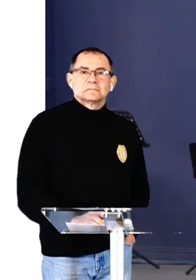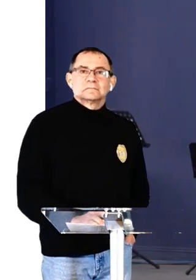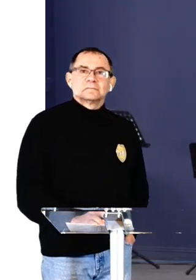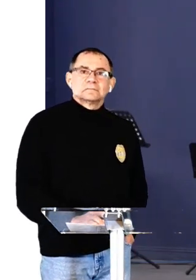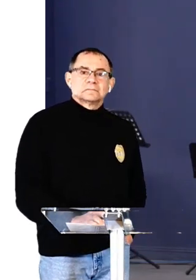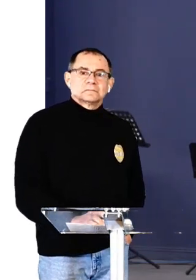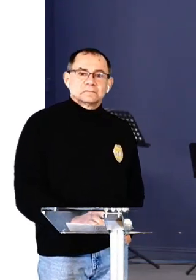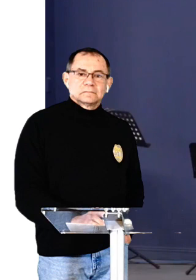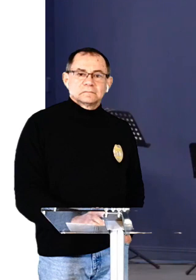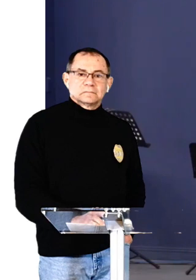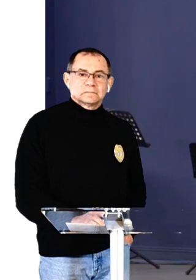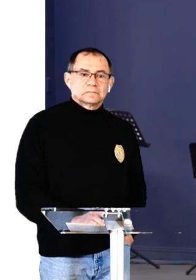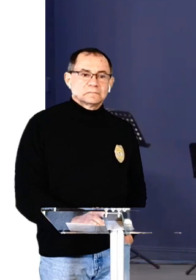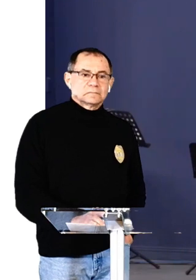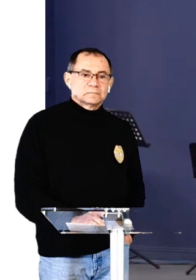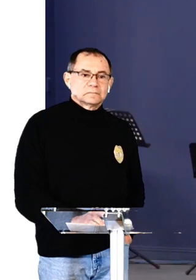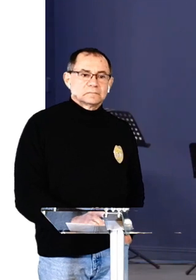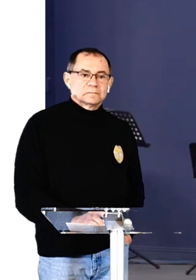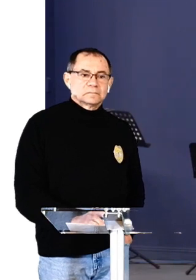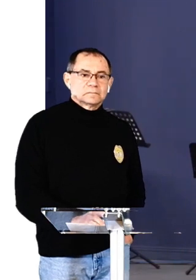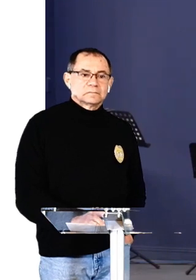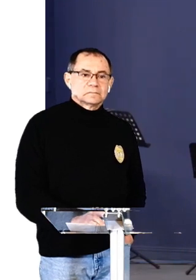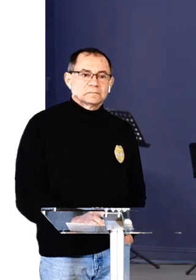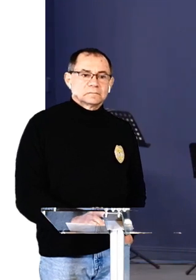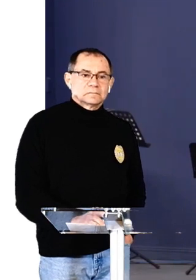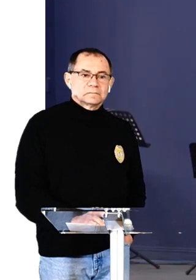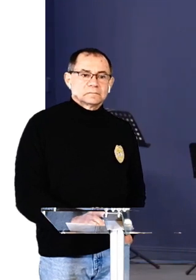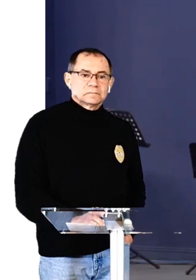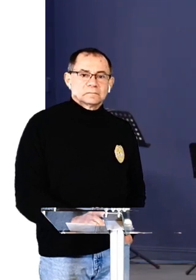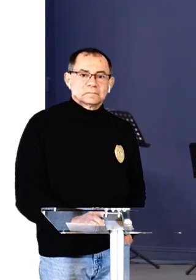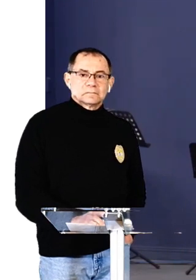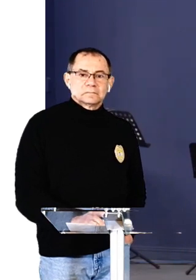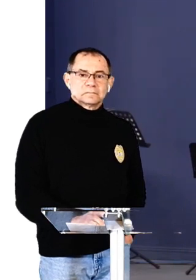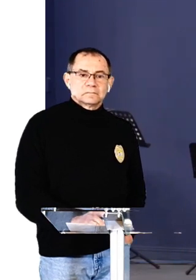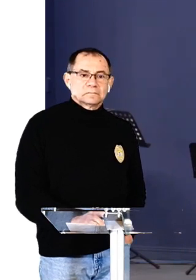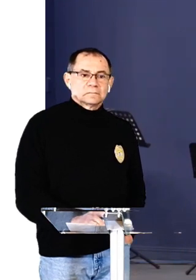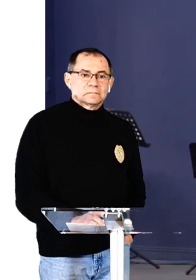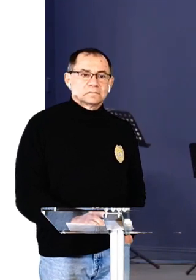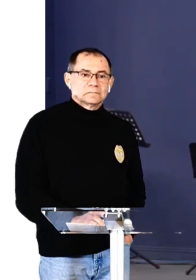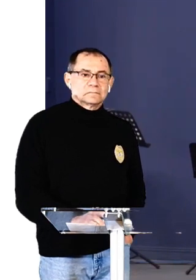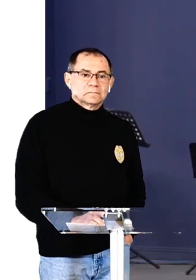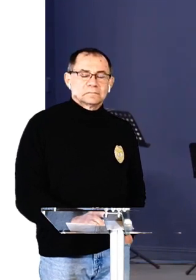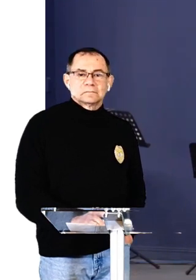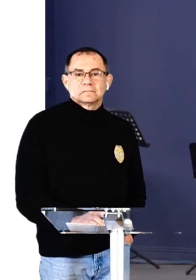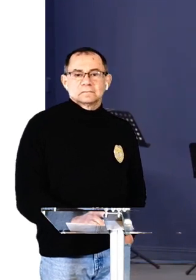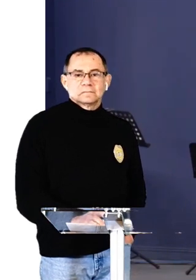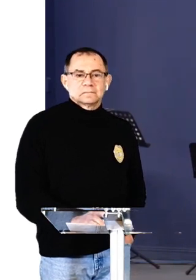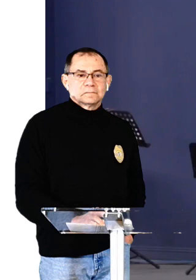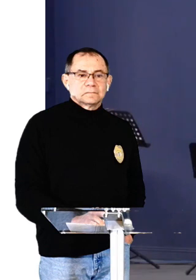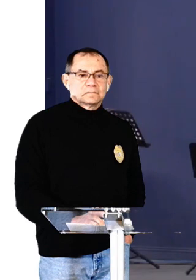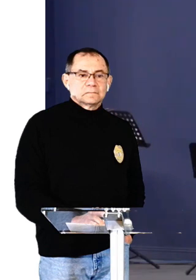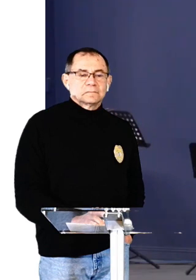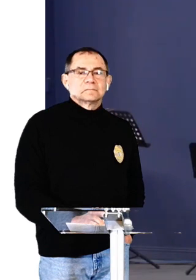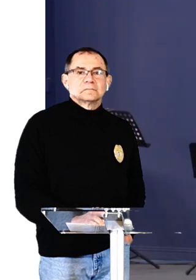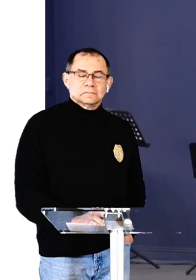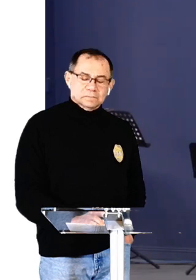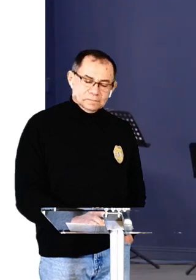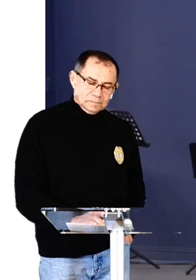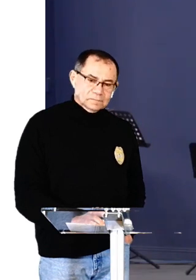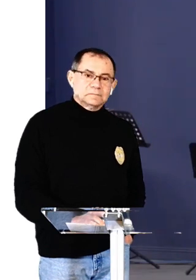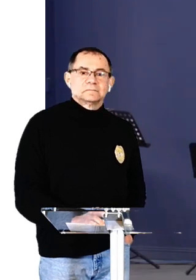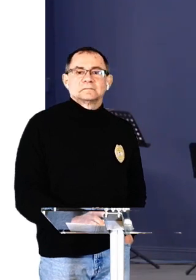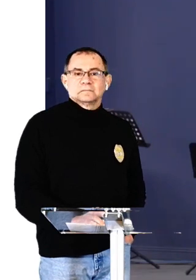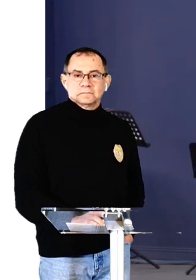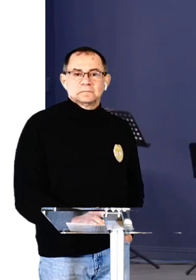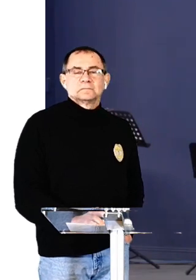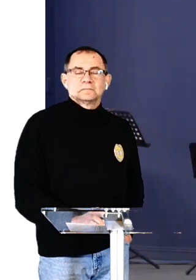nivel básico y le pedimos que nos ayudara en esta ocasión. Y así lo hacemos con todas las personas que